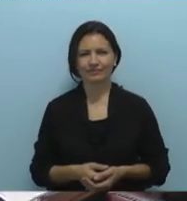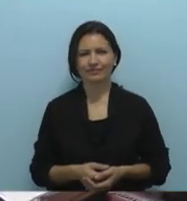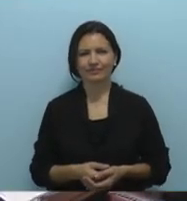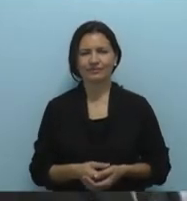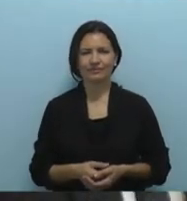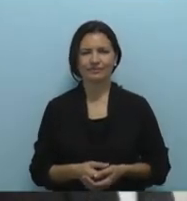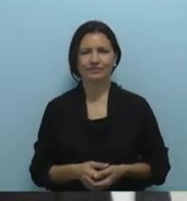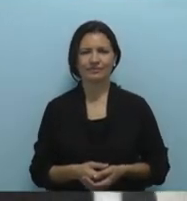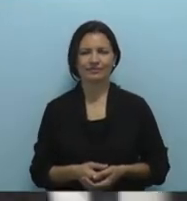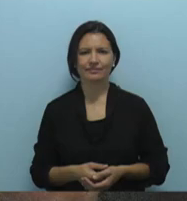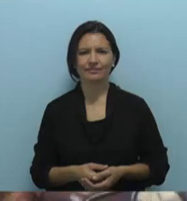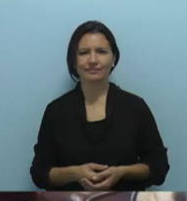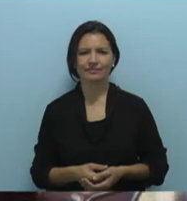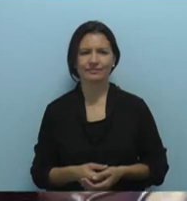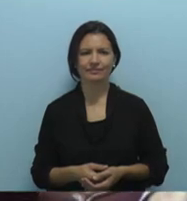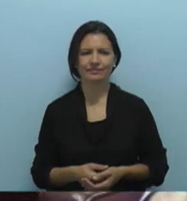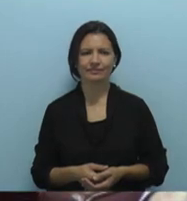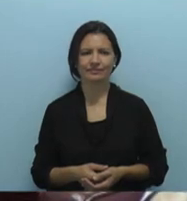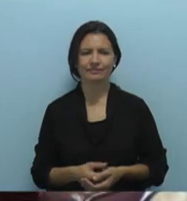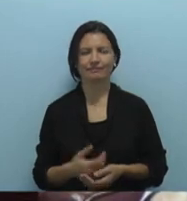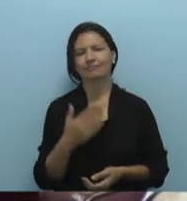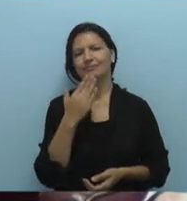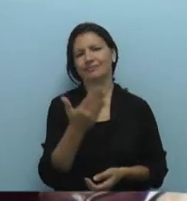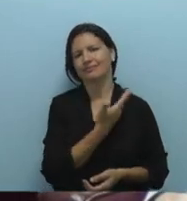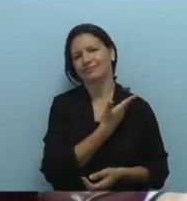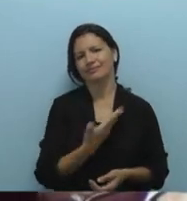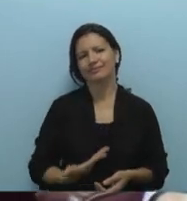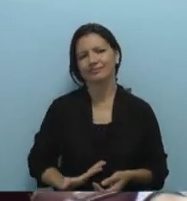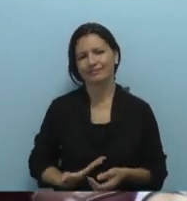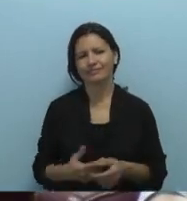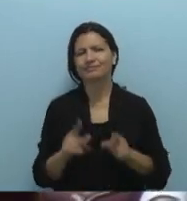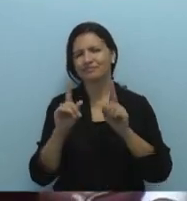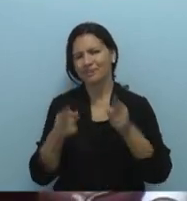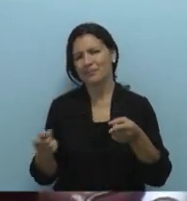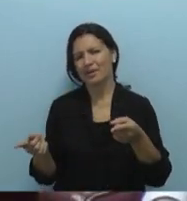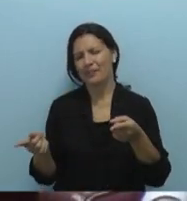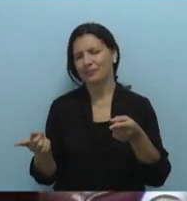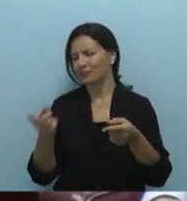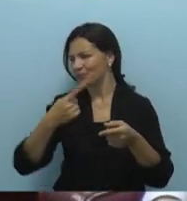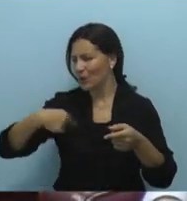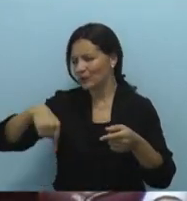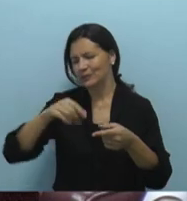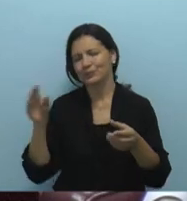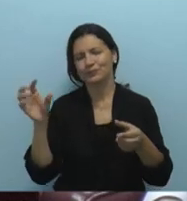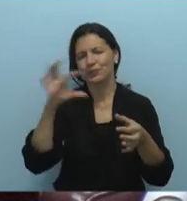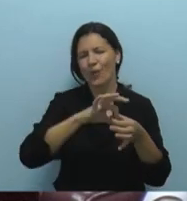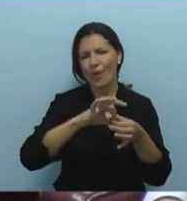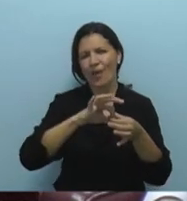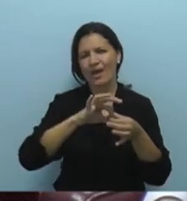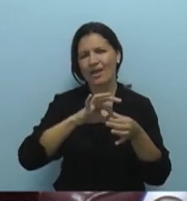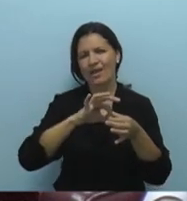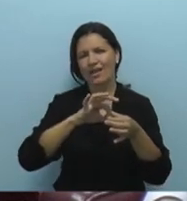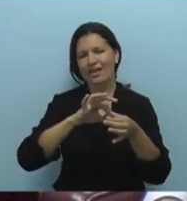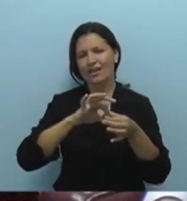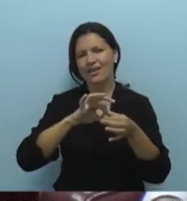Gracias, presidenta. Bueno, no podemos menos que sumarnos a este homenaje desde el Bloque Socialista